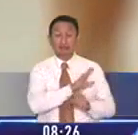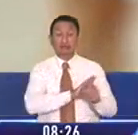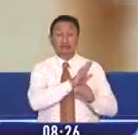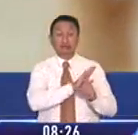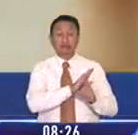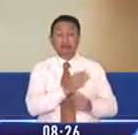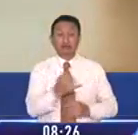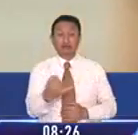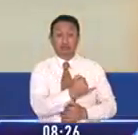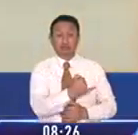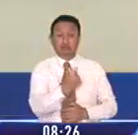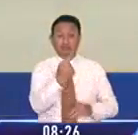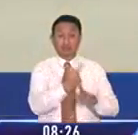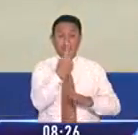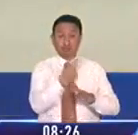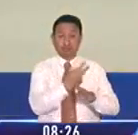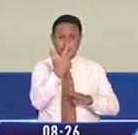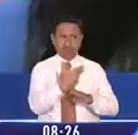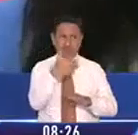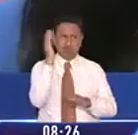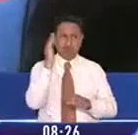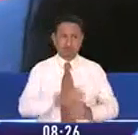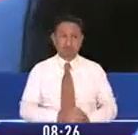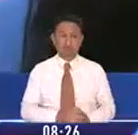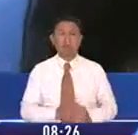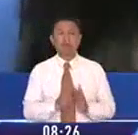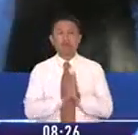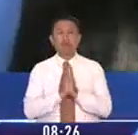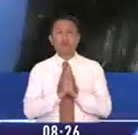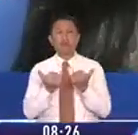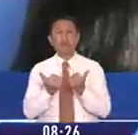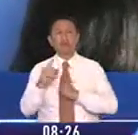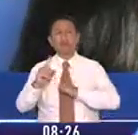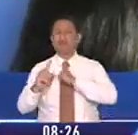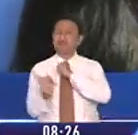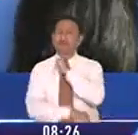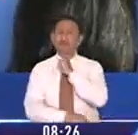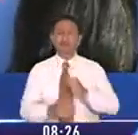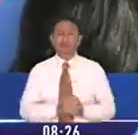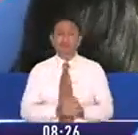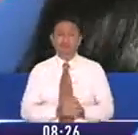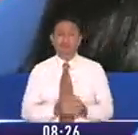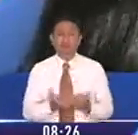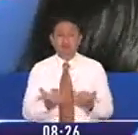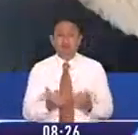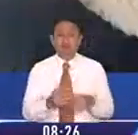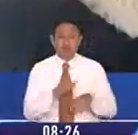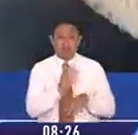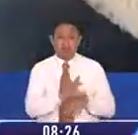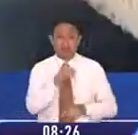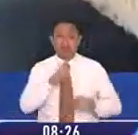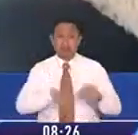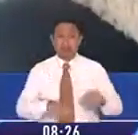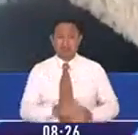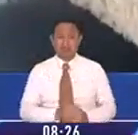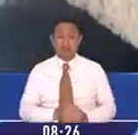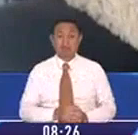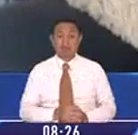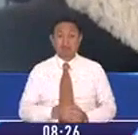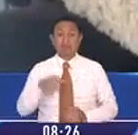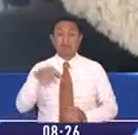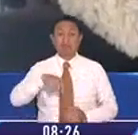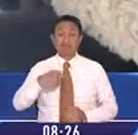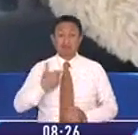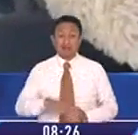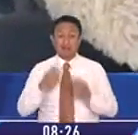sexualmente de la menor por reiteradas ocasiones. Pido justicia porque no se puede quedar así. Es un caso que lo decidieron